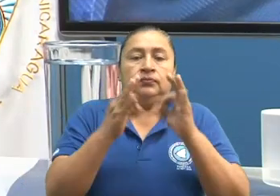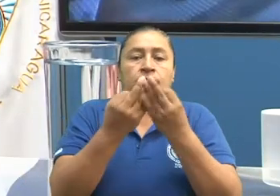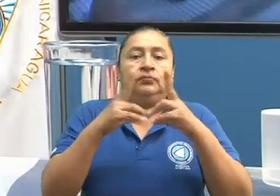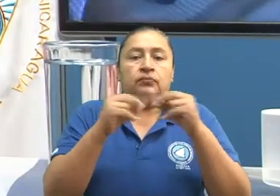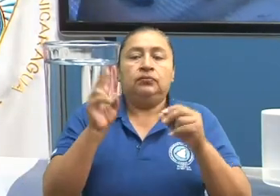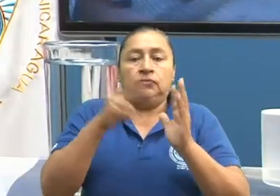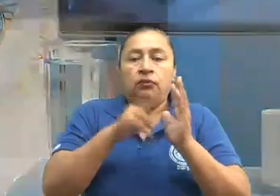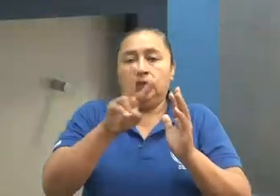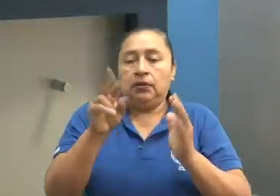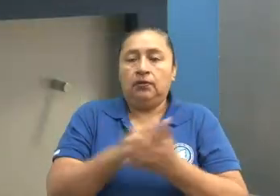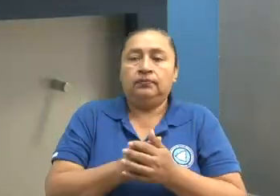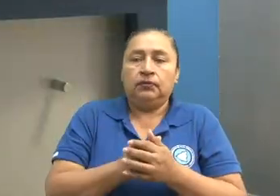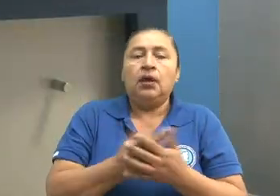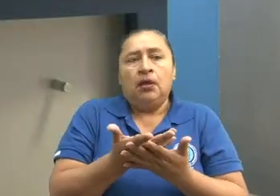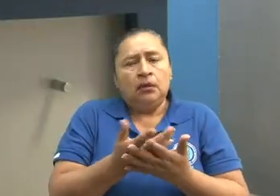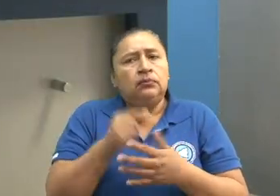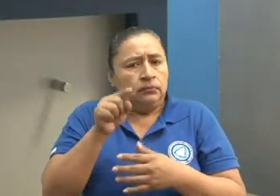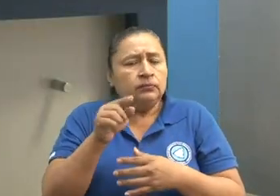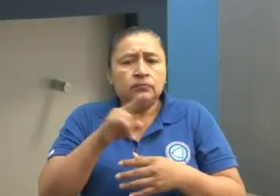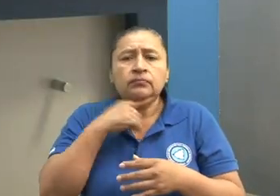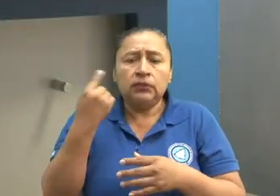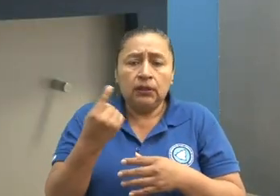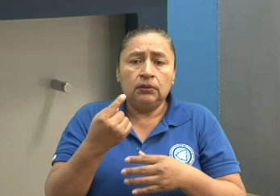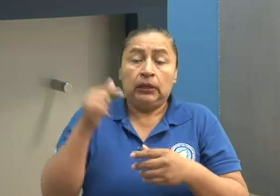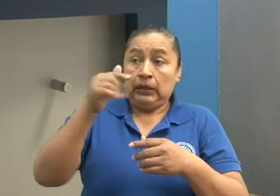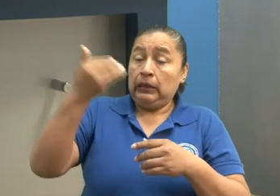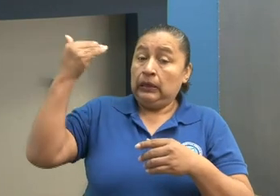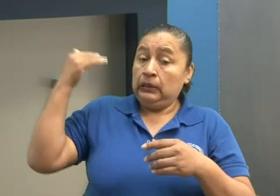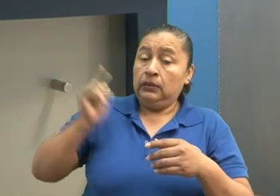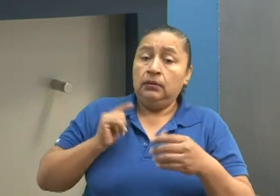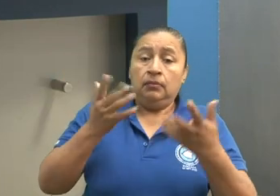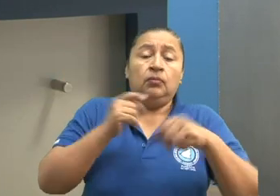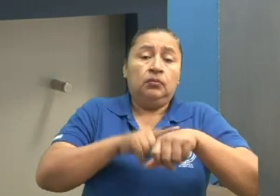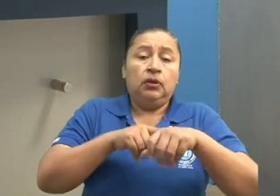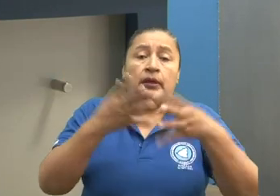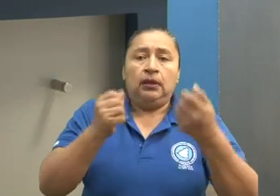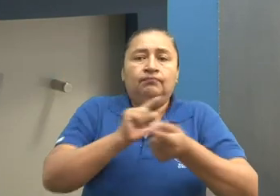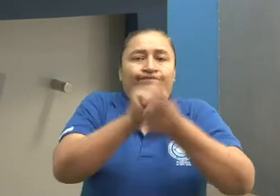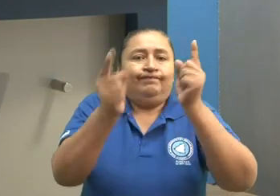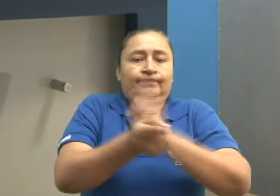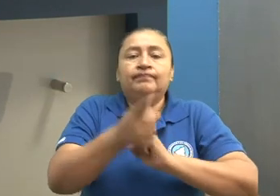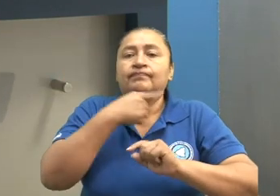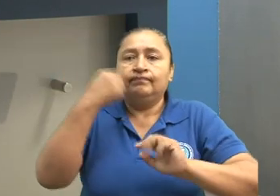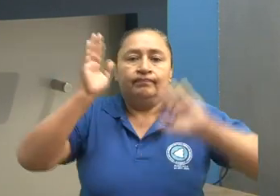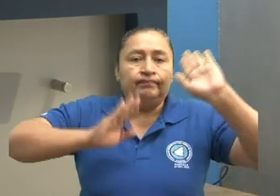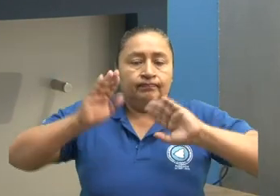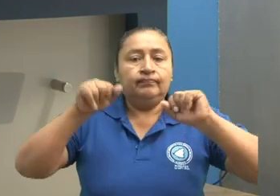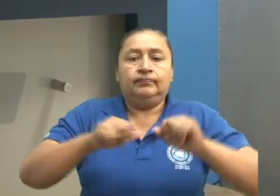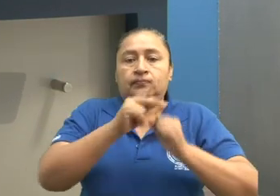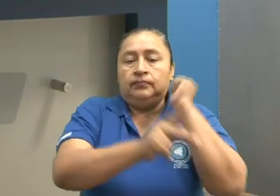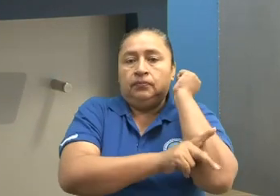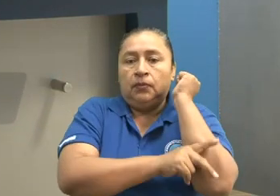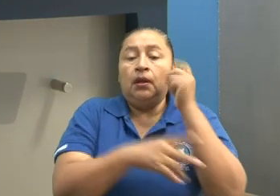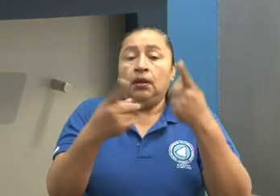2020. Precisamente en aquel momento se demandaba realmente una democratización real del país, y eso lo cumple el Frente Sandinista